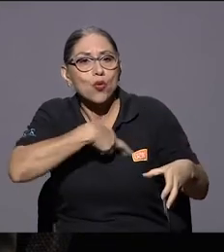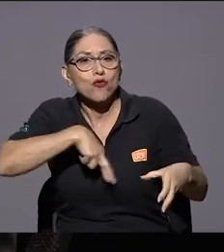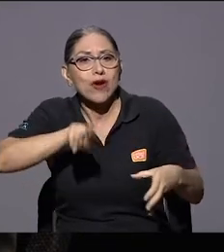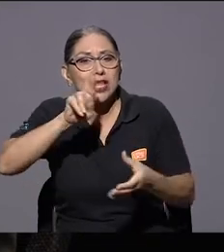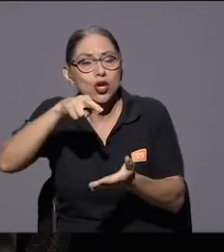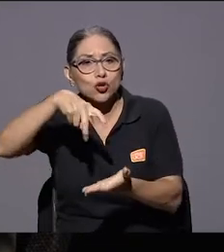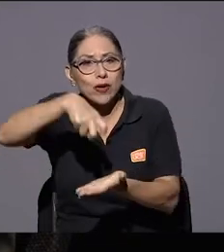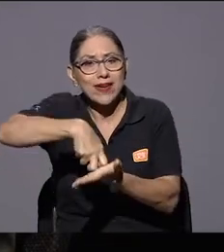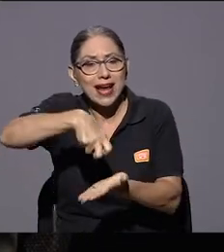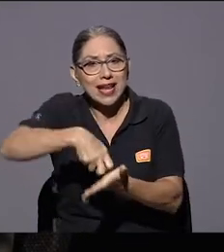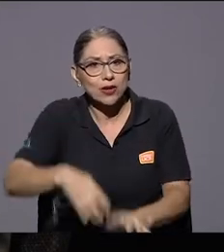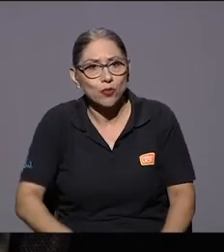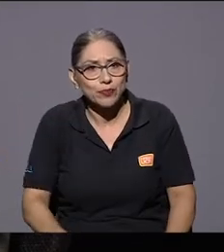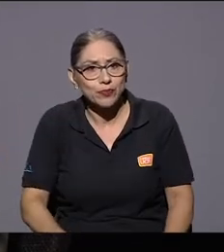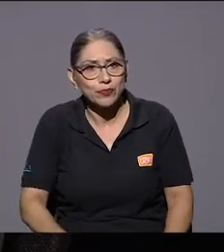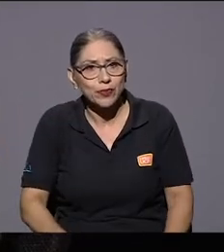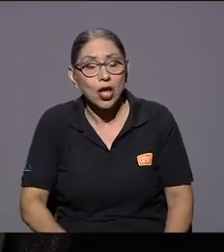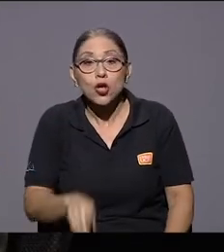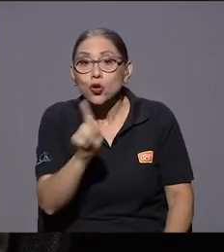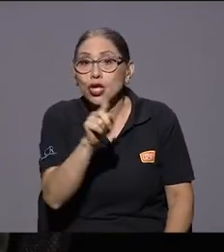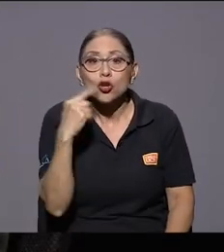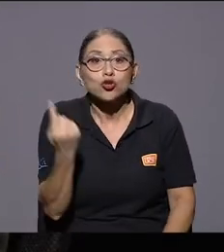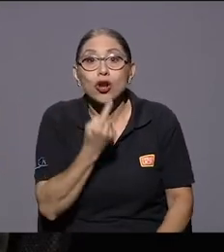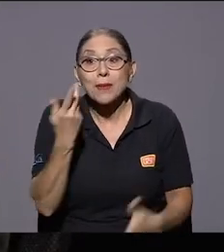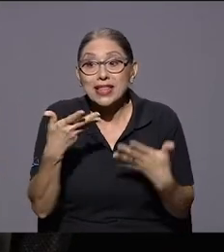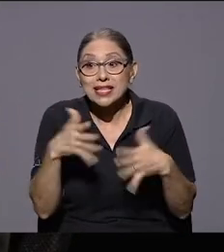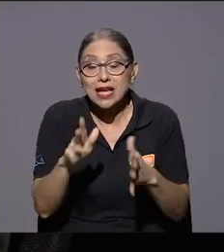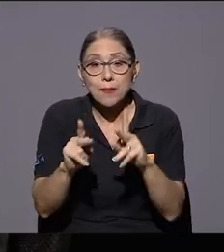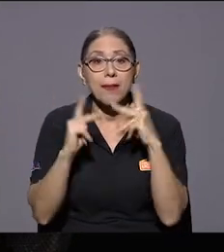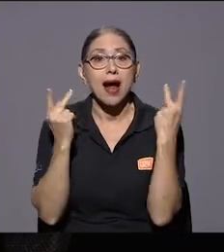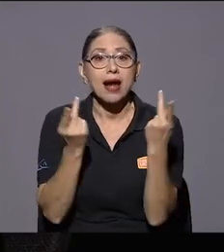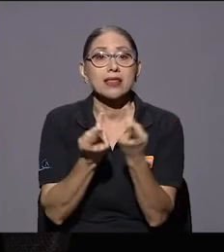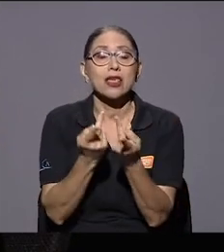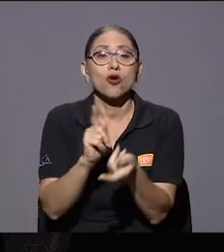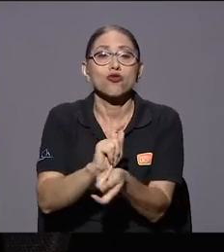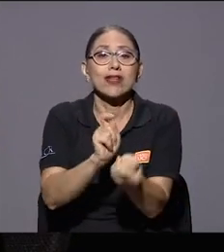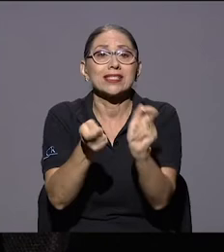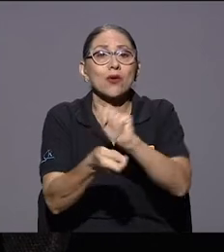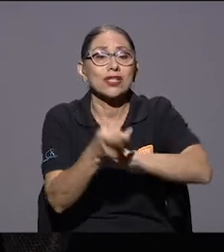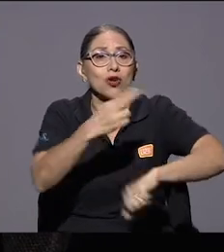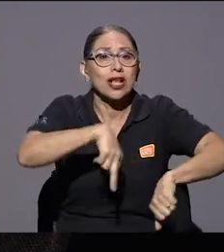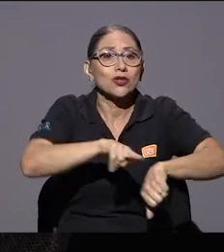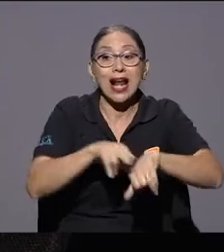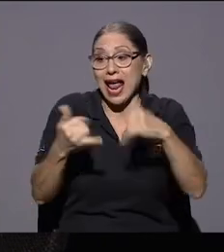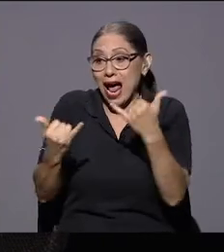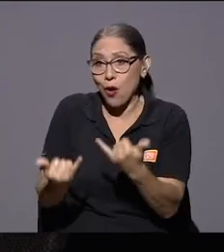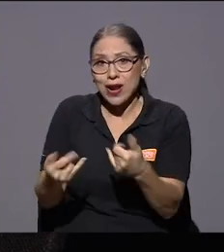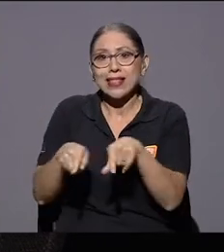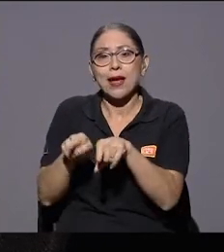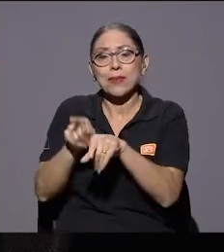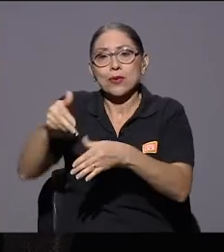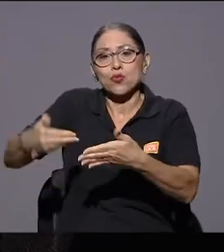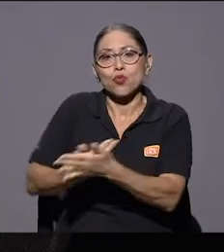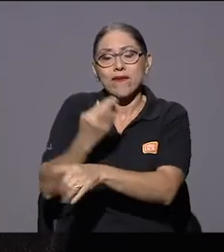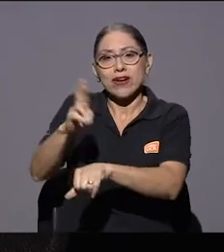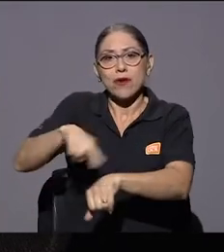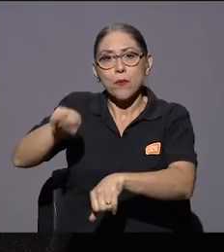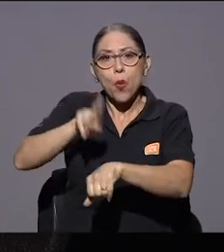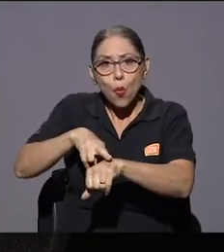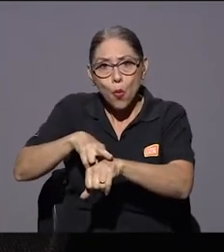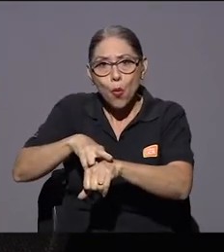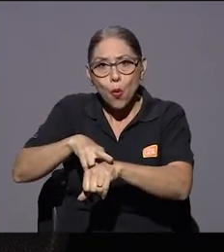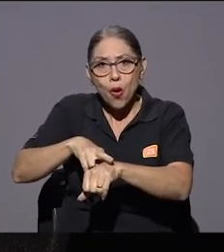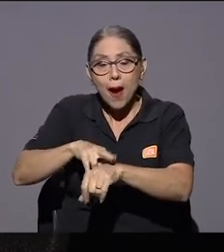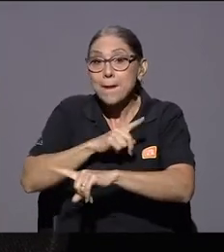¿sí? Donde ya no solamente está Restauración Nacional, sino que ahora está Nueva República, pero además, y hay que tenerlo muy